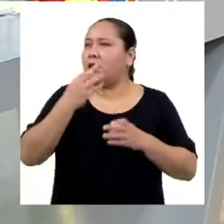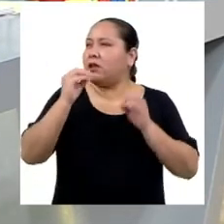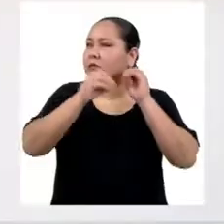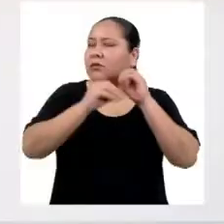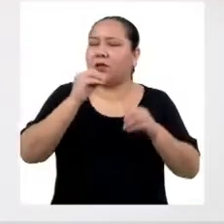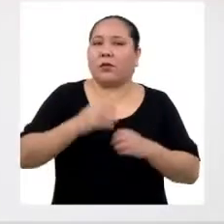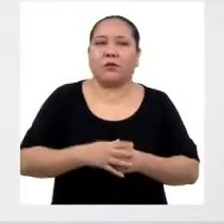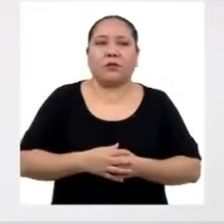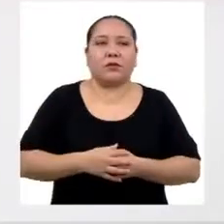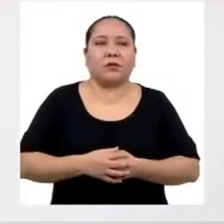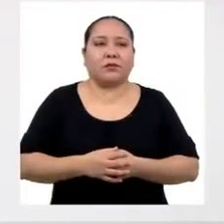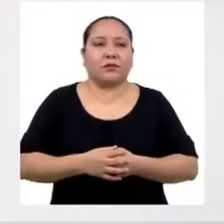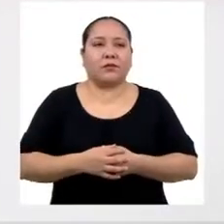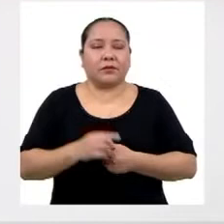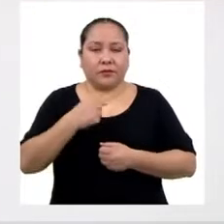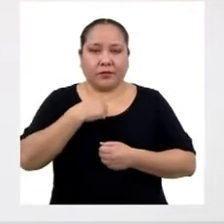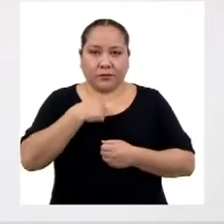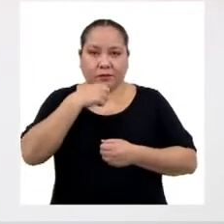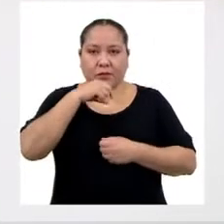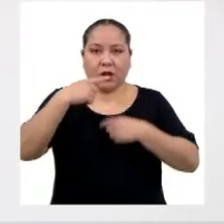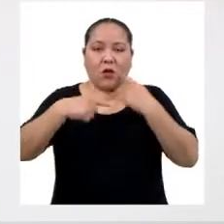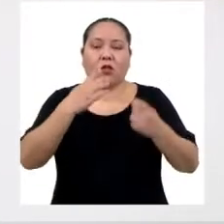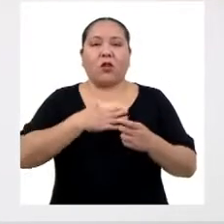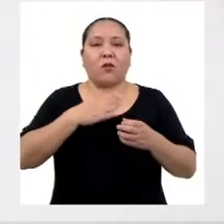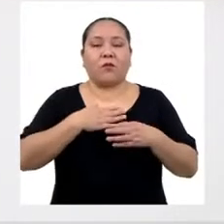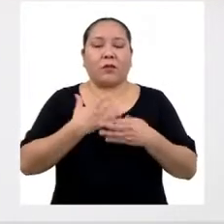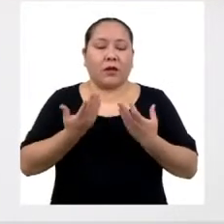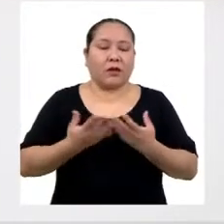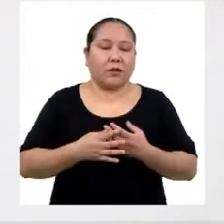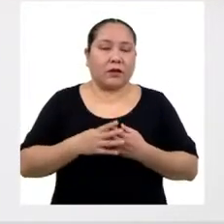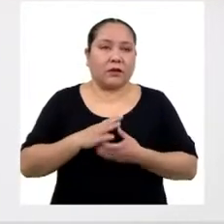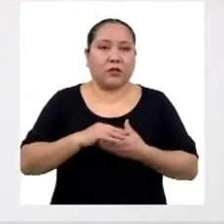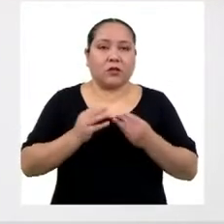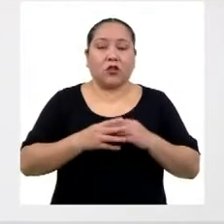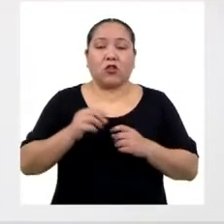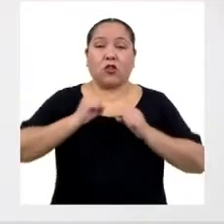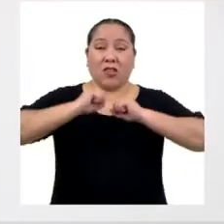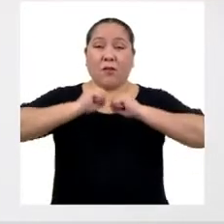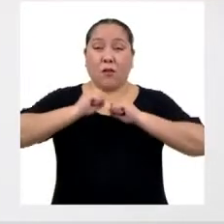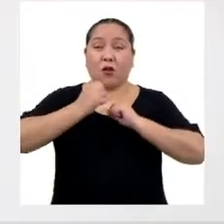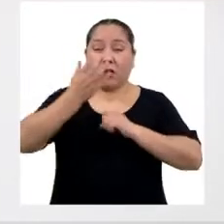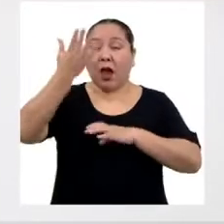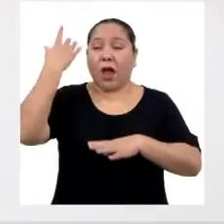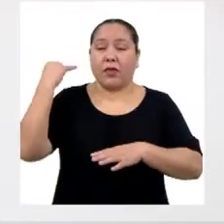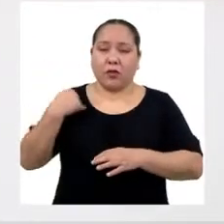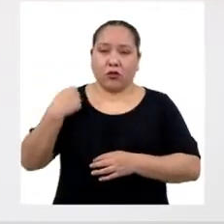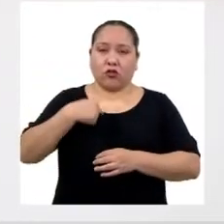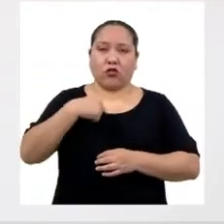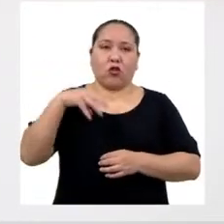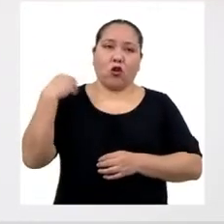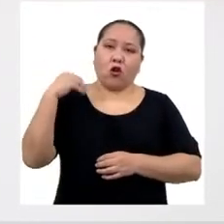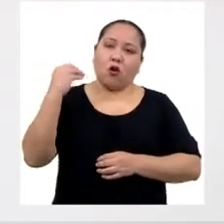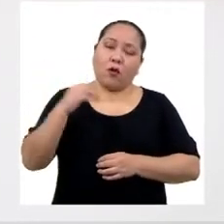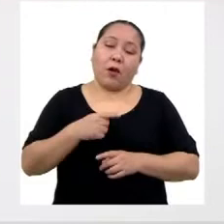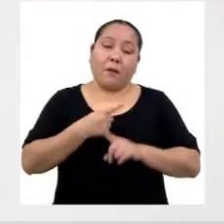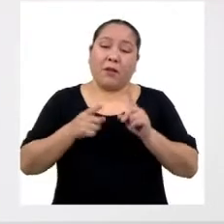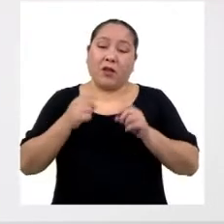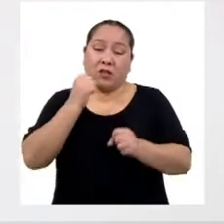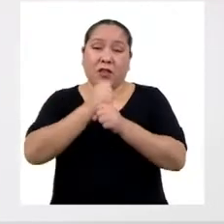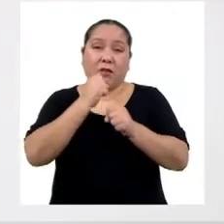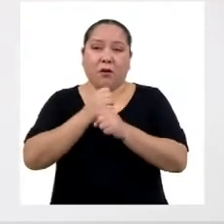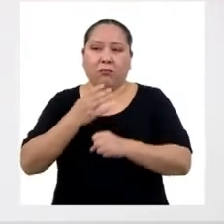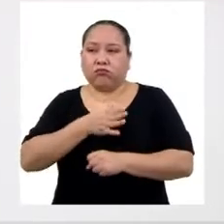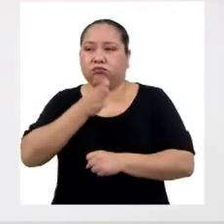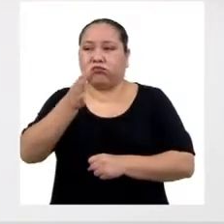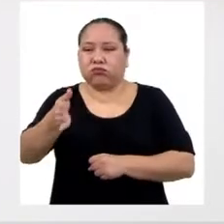plantear? Te cuento mi caso. Yo hacía mucho deporte cuando era más joven, pero por el trabajo y el tiempo que me tomaba en